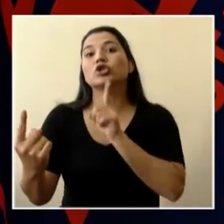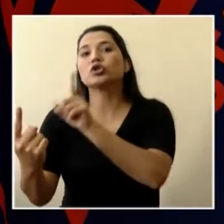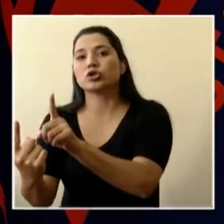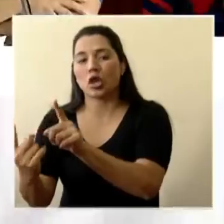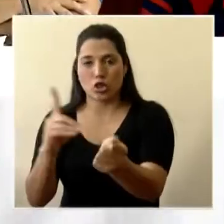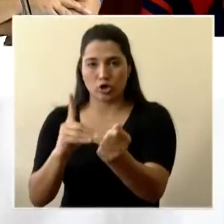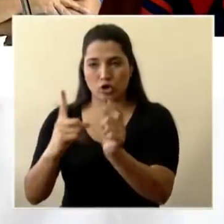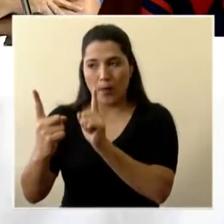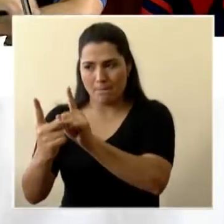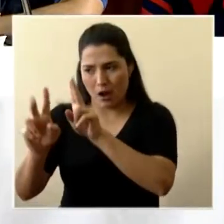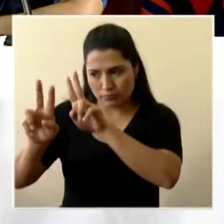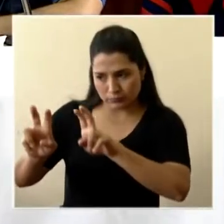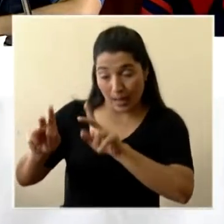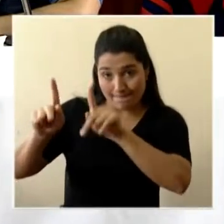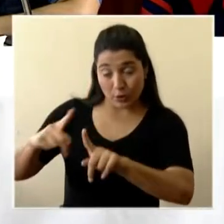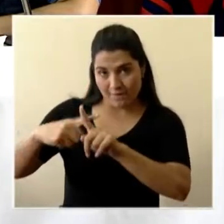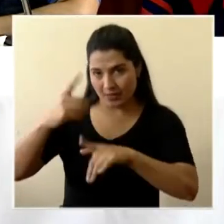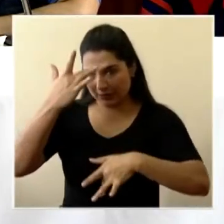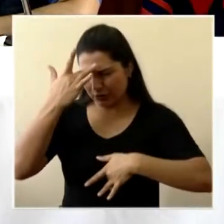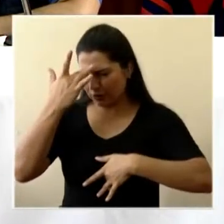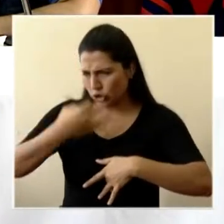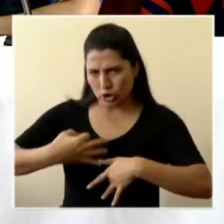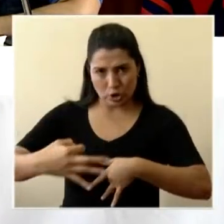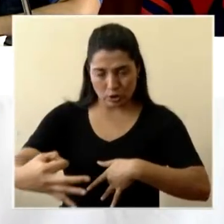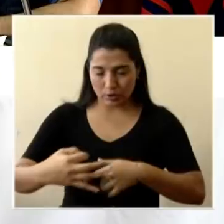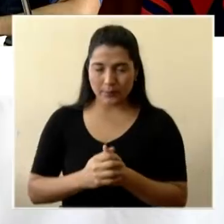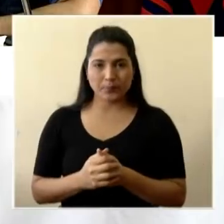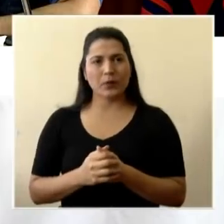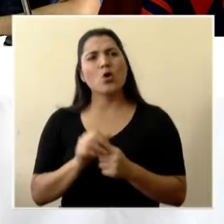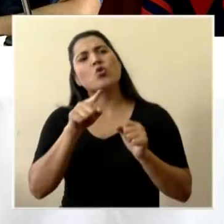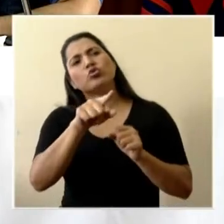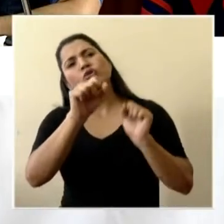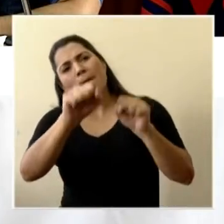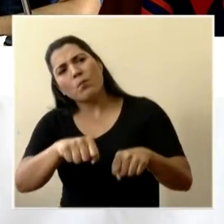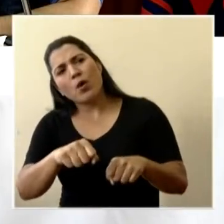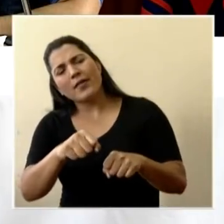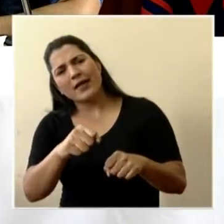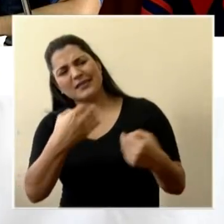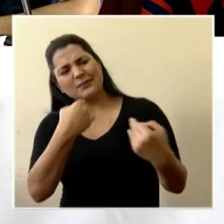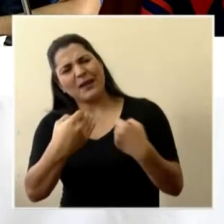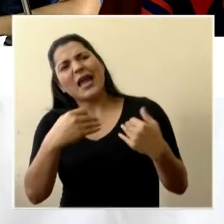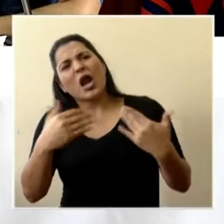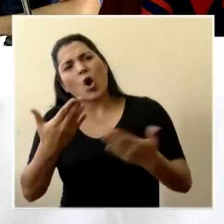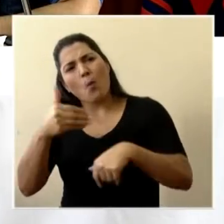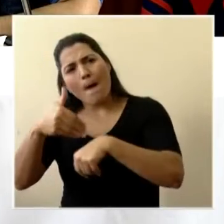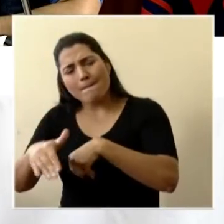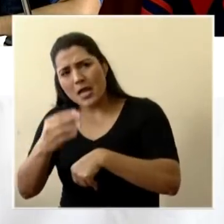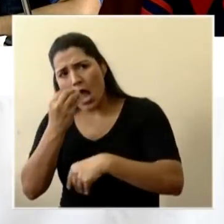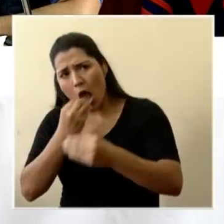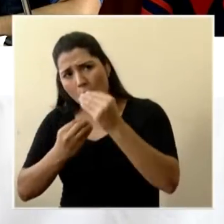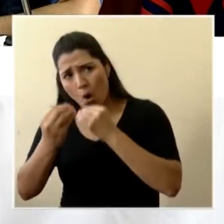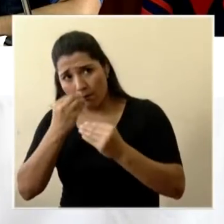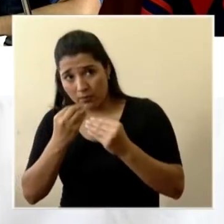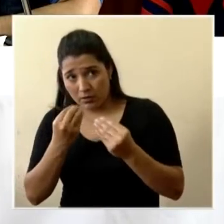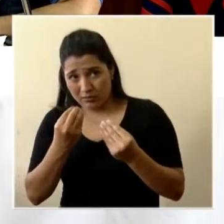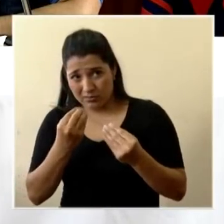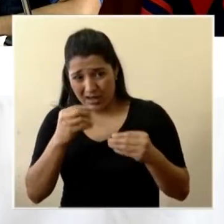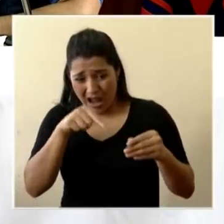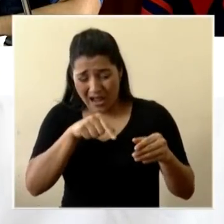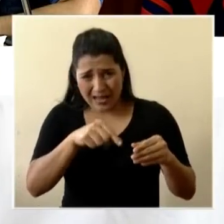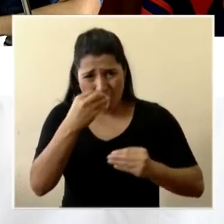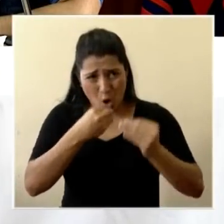Don Daniel, nos preguntan si podemos hablarle del protocolo que se sigue para envíos de comida, que si es posible que el virus se transmita por medio de